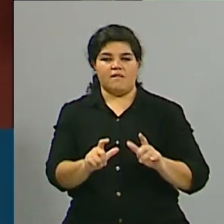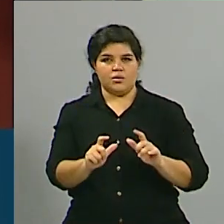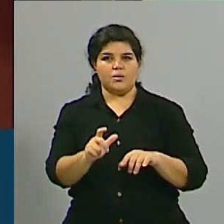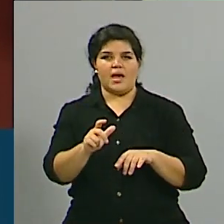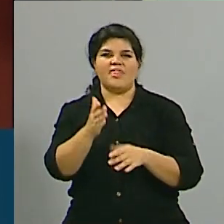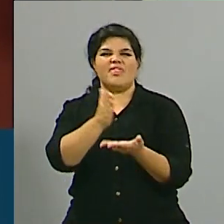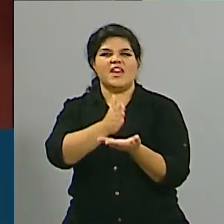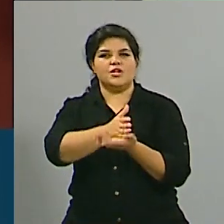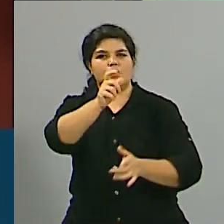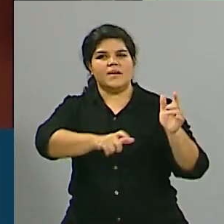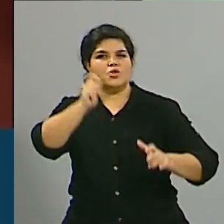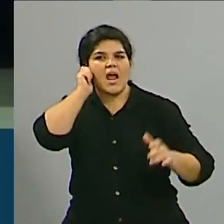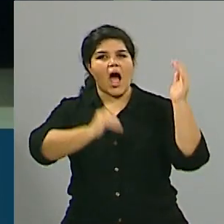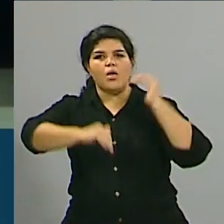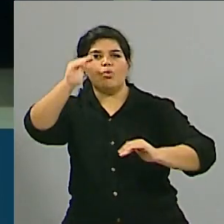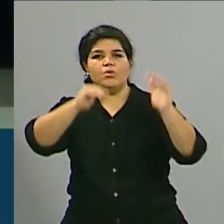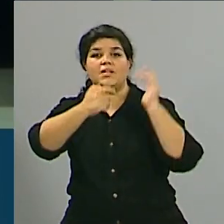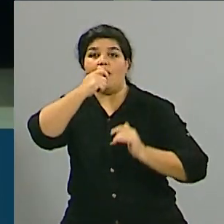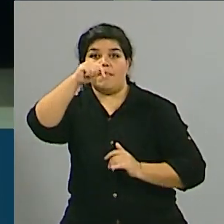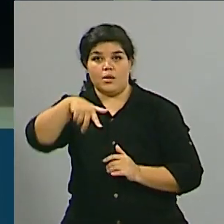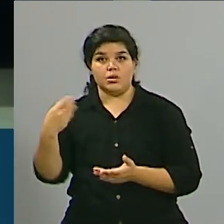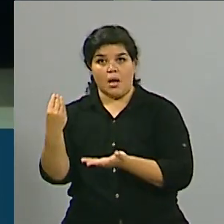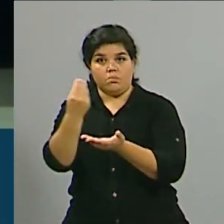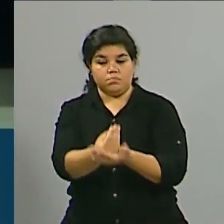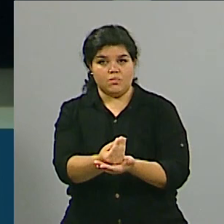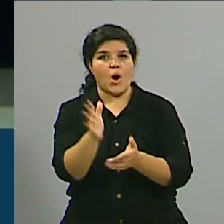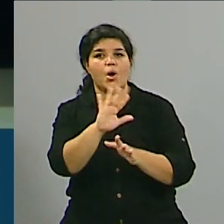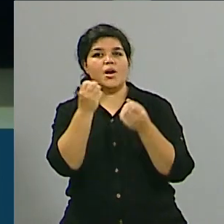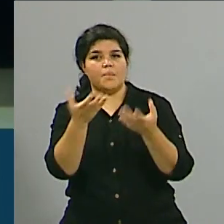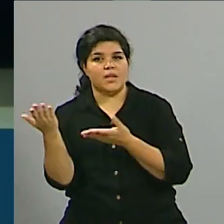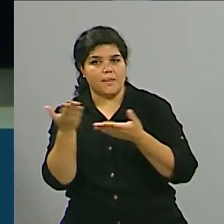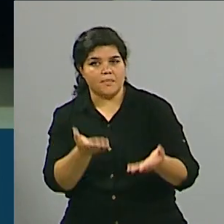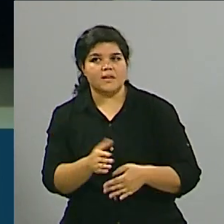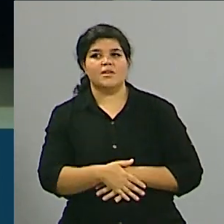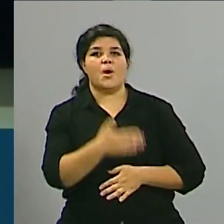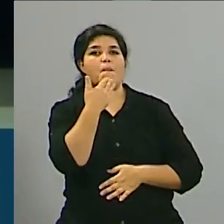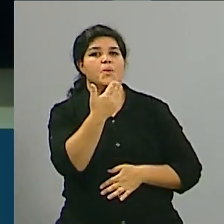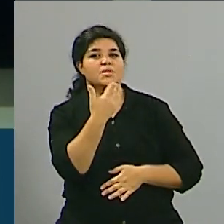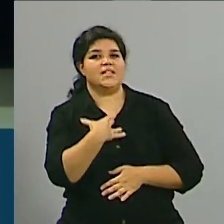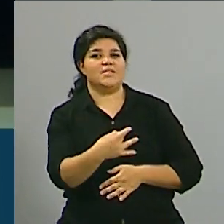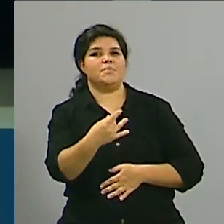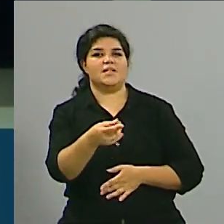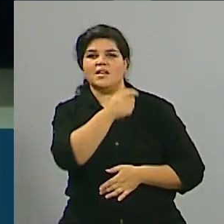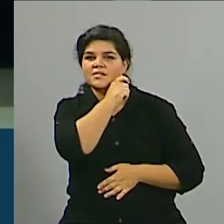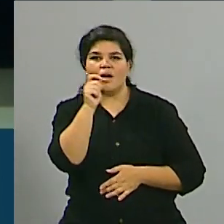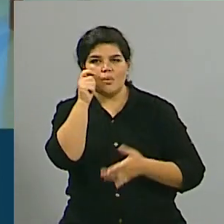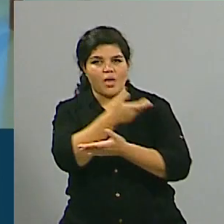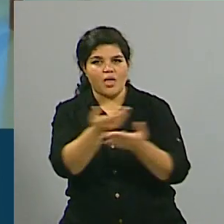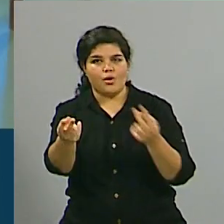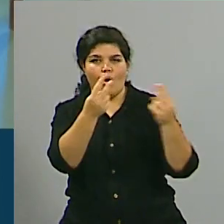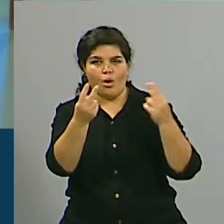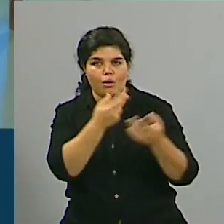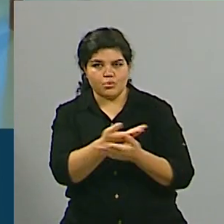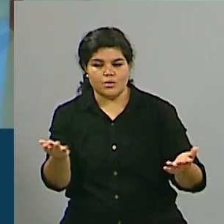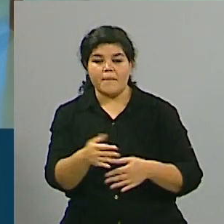en la provincia de Mendoza. Bienvenido, Lucas, ¿cómo estás? Muy bien, muchísimas gracias por la invitación y un saludo a todos los televidentes. Bueno, gracias por